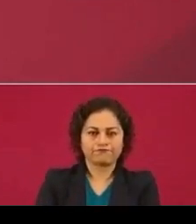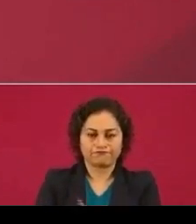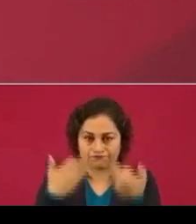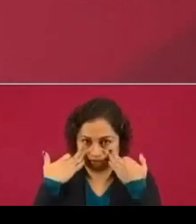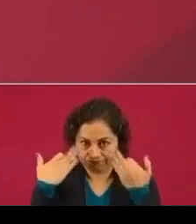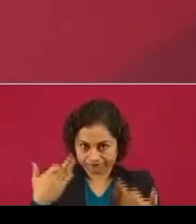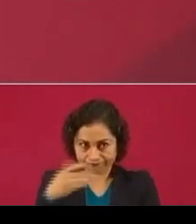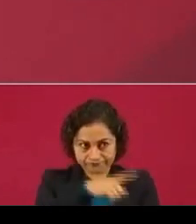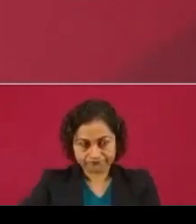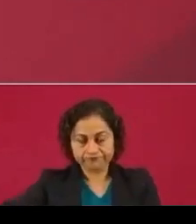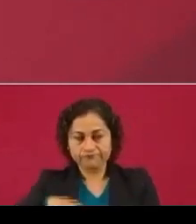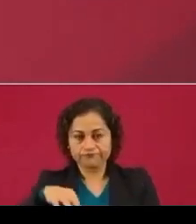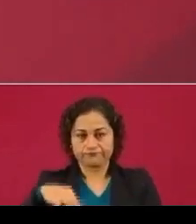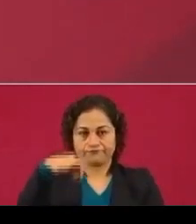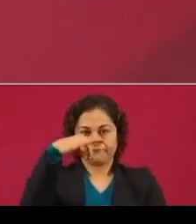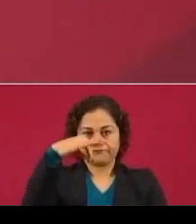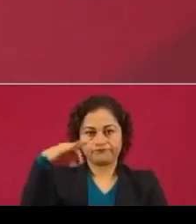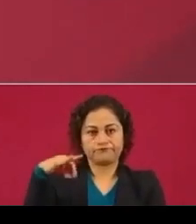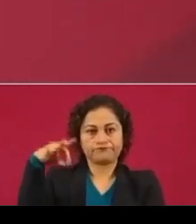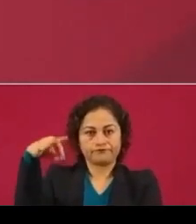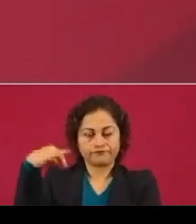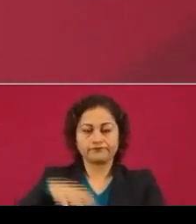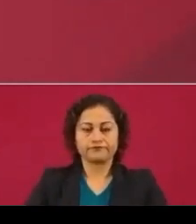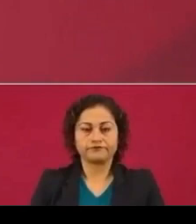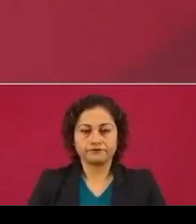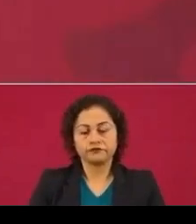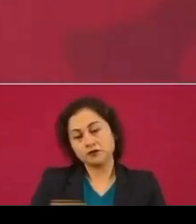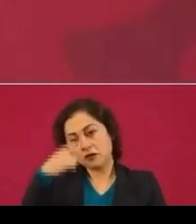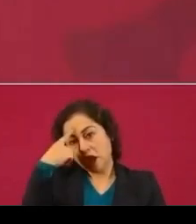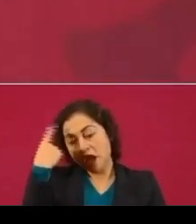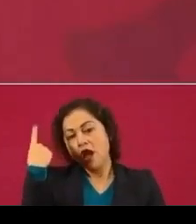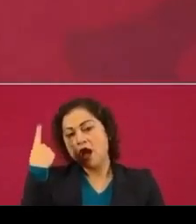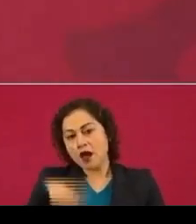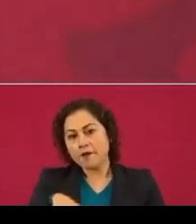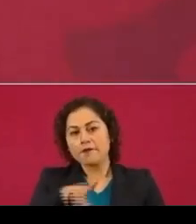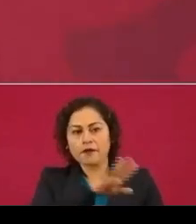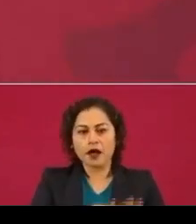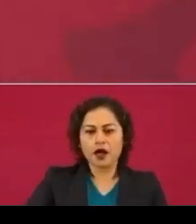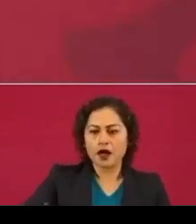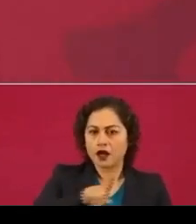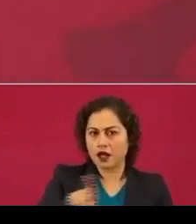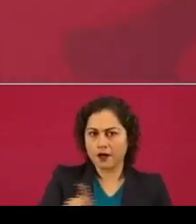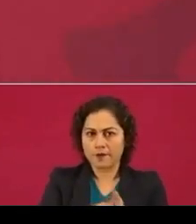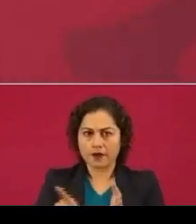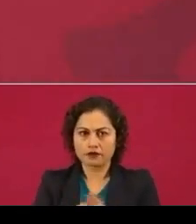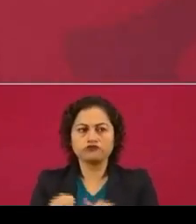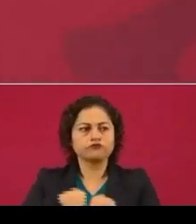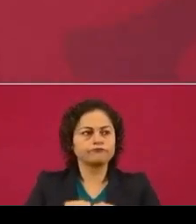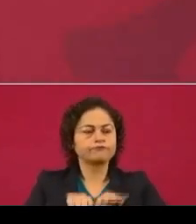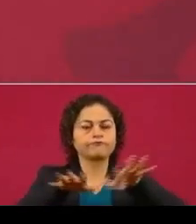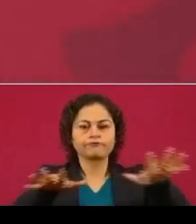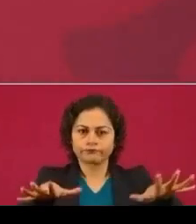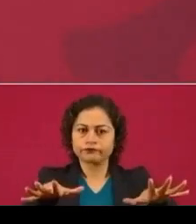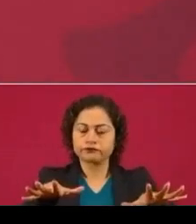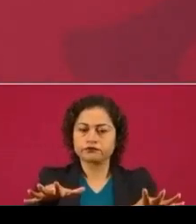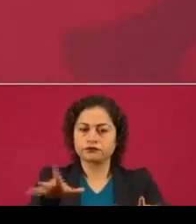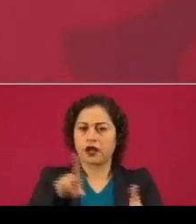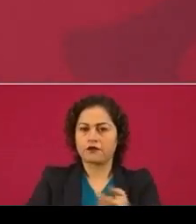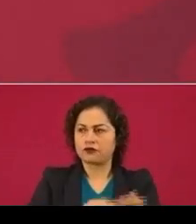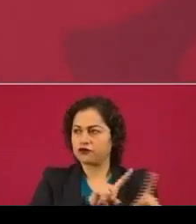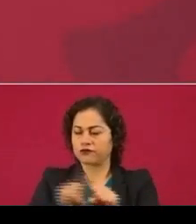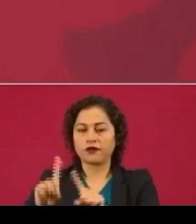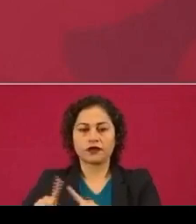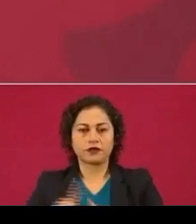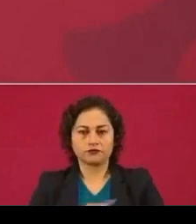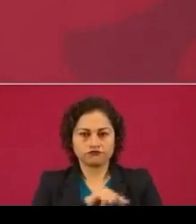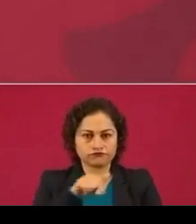quede en las redes, se dé a conocer la información. Entonces, le